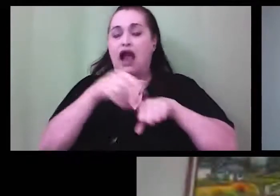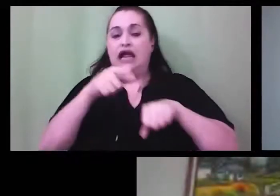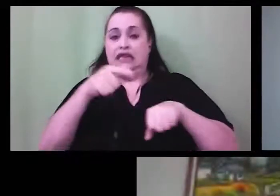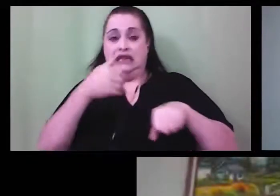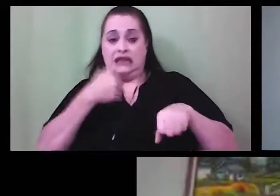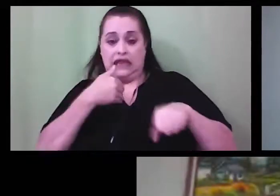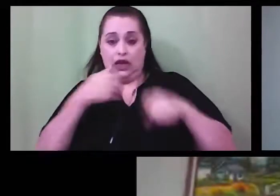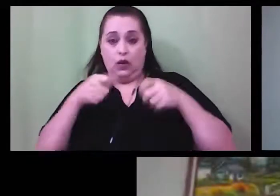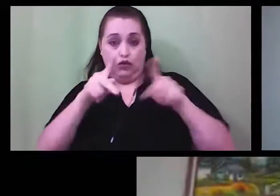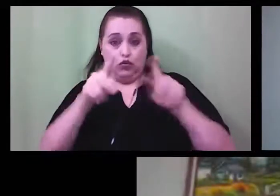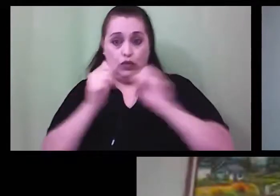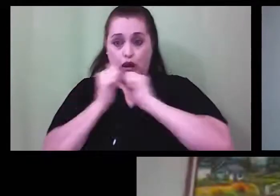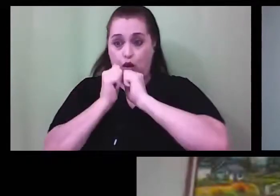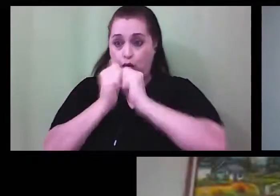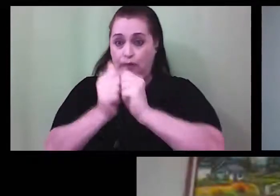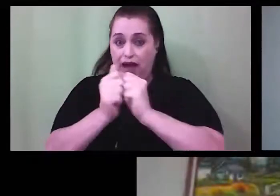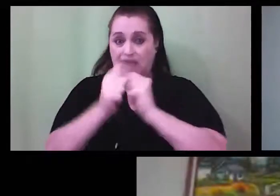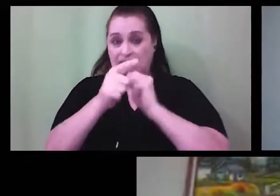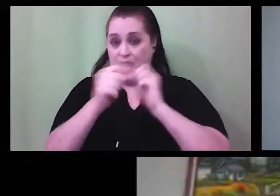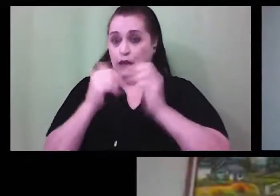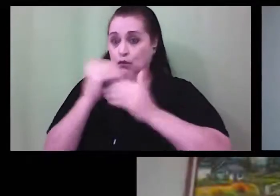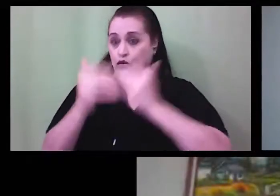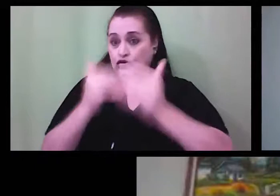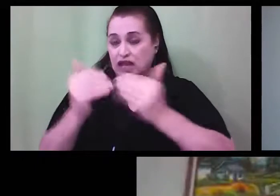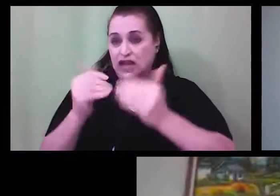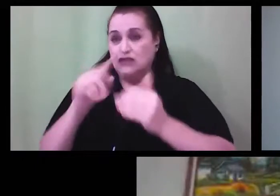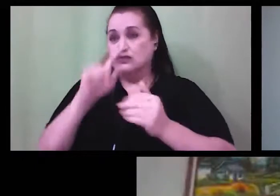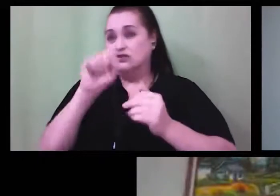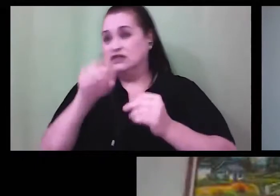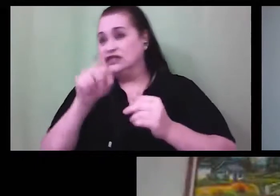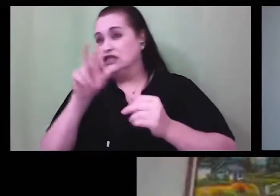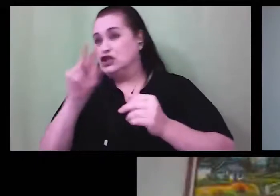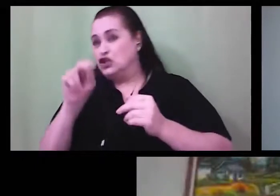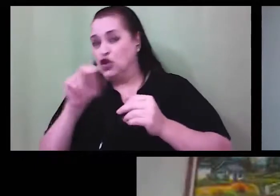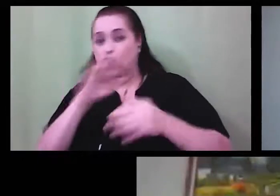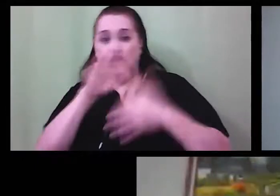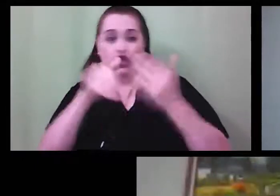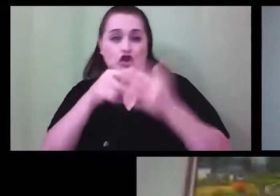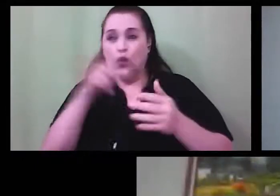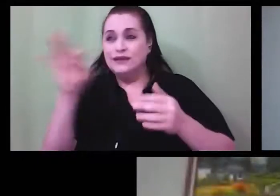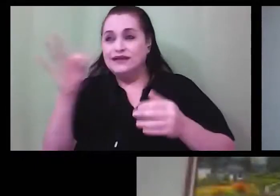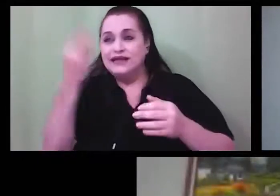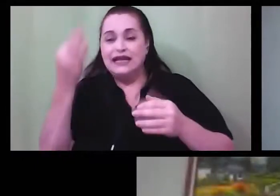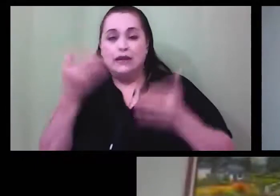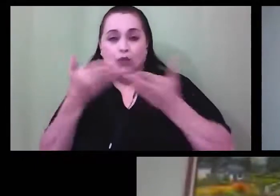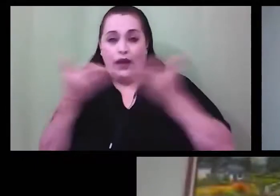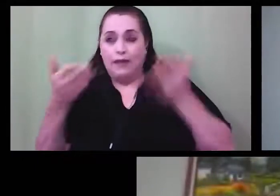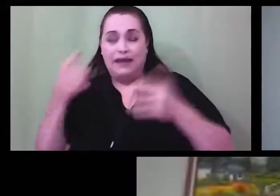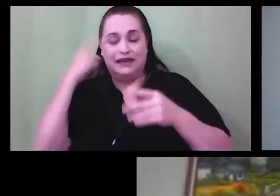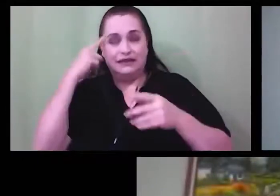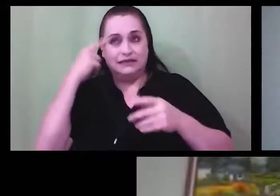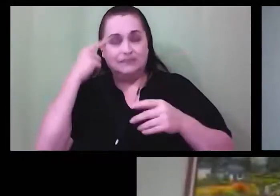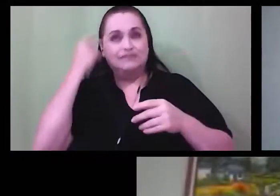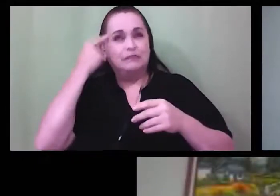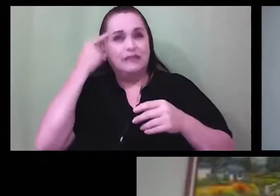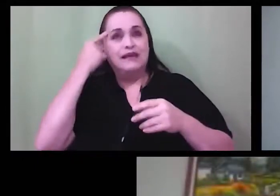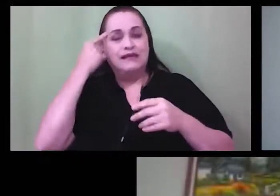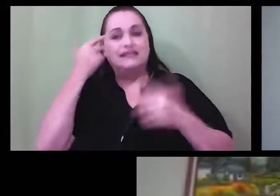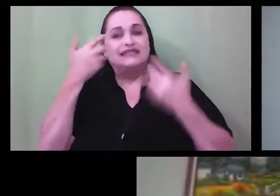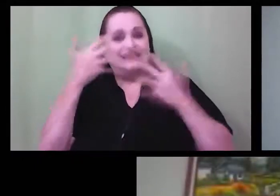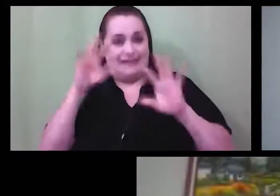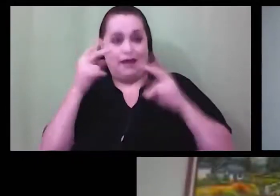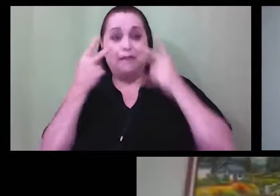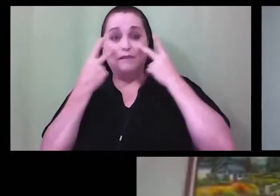de acompañarlo a él en ese proceso? Entonces, todo ese tipo de elementos se vienen a la mente, porque ya habíamos visto